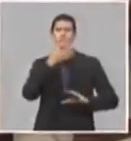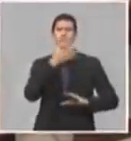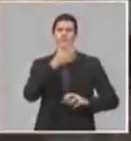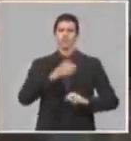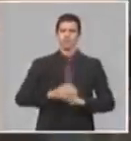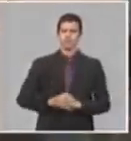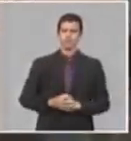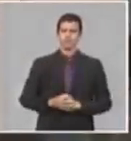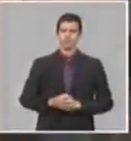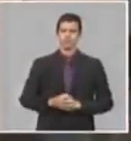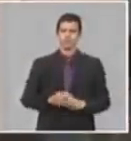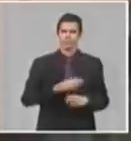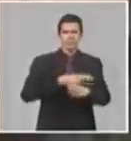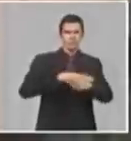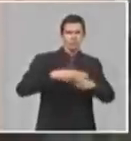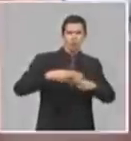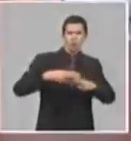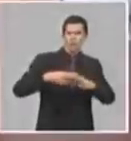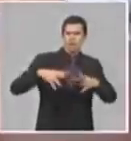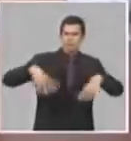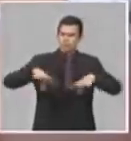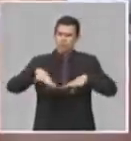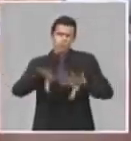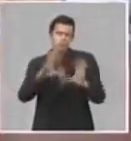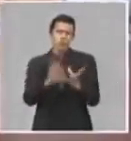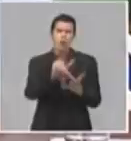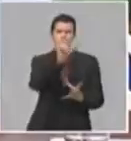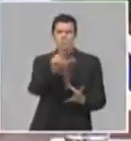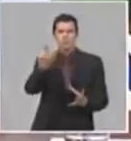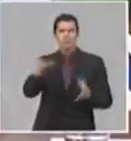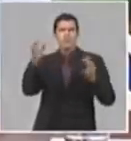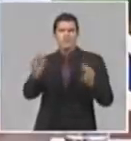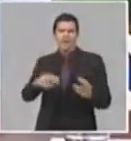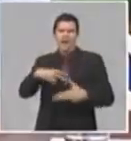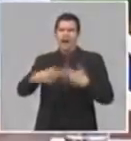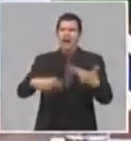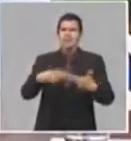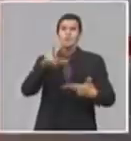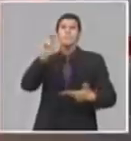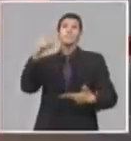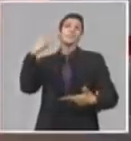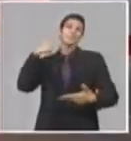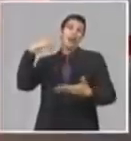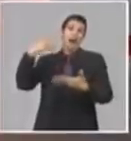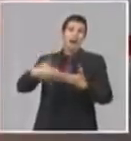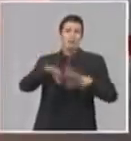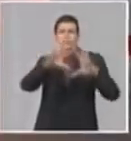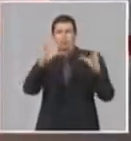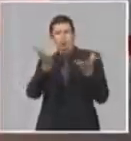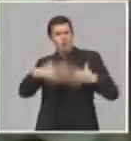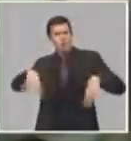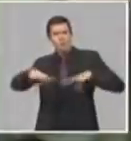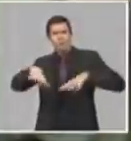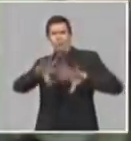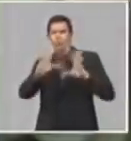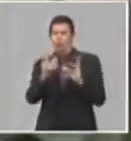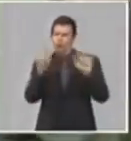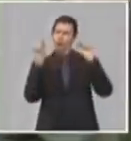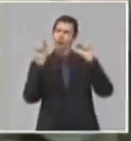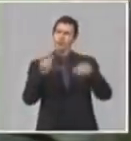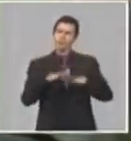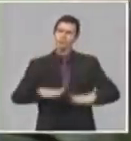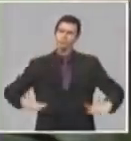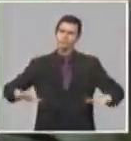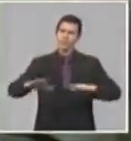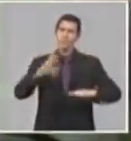La historia, los hechos, los protagonistas de las últimas dos décadas registradas en un mismo programa. Podemos